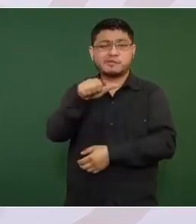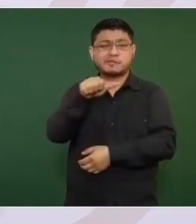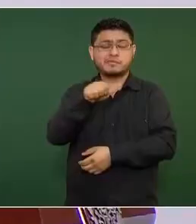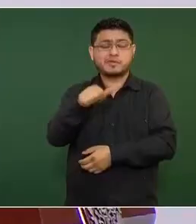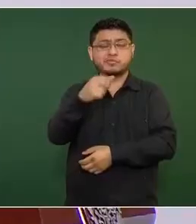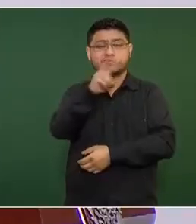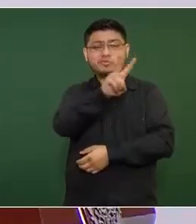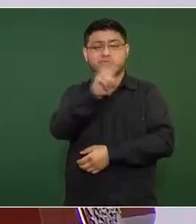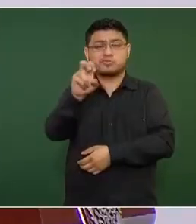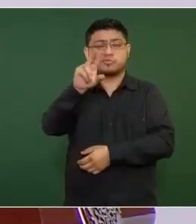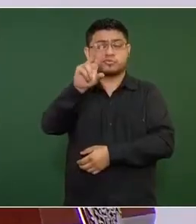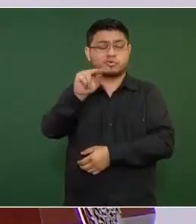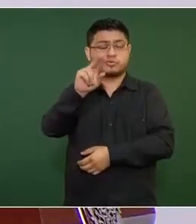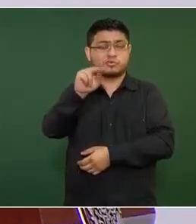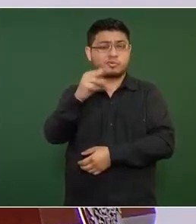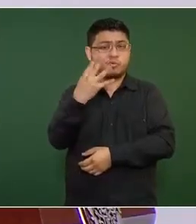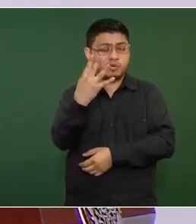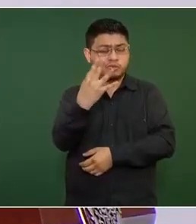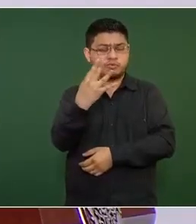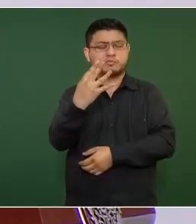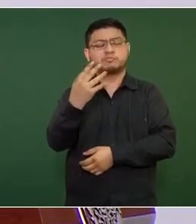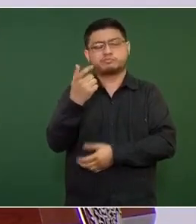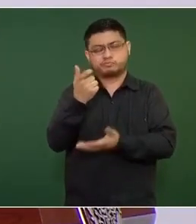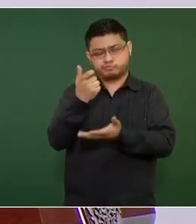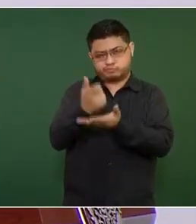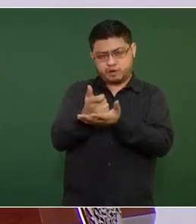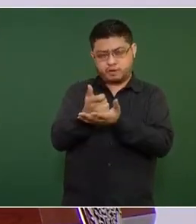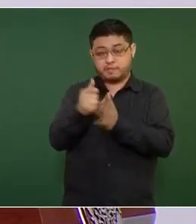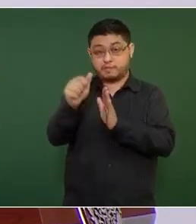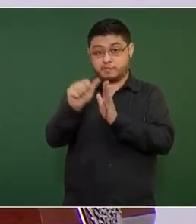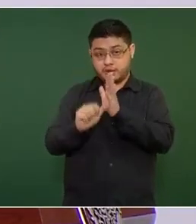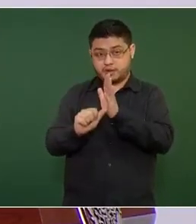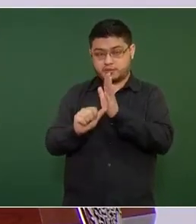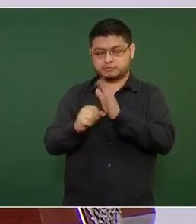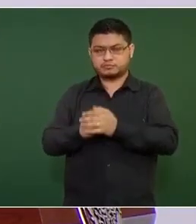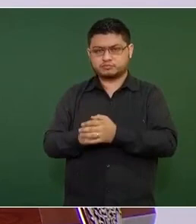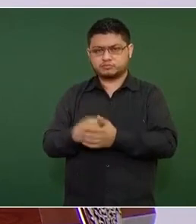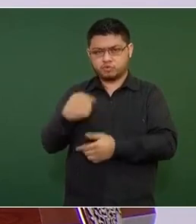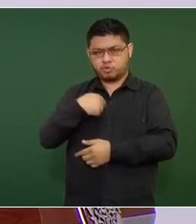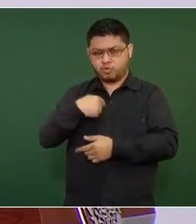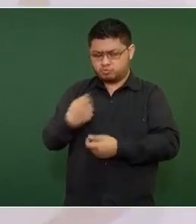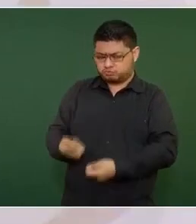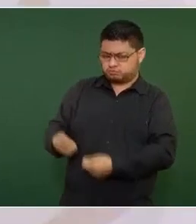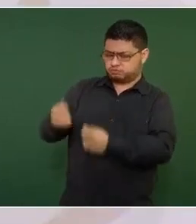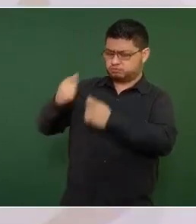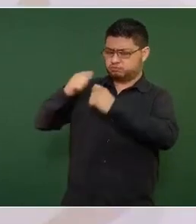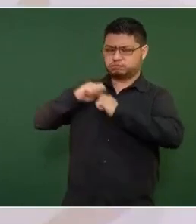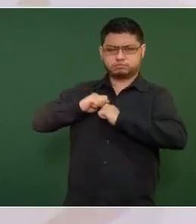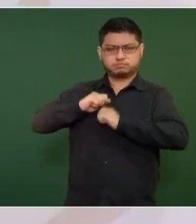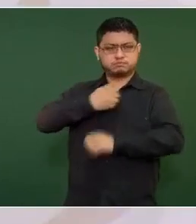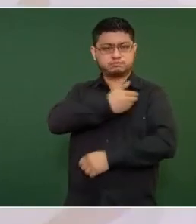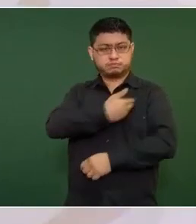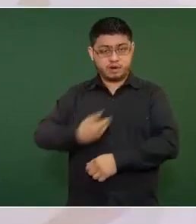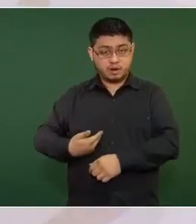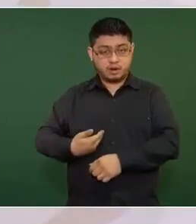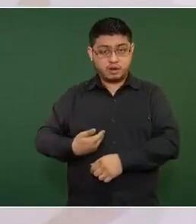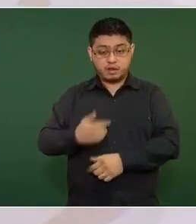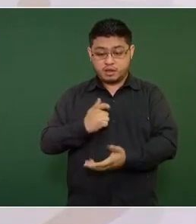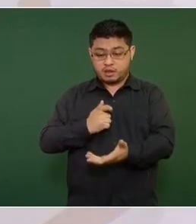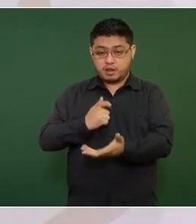16.284 pesos mensuales. Cuando llegamos a la presidencia, el salario